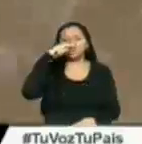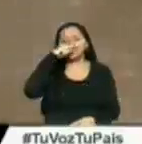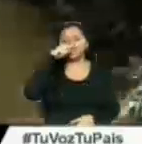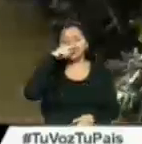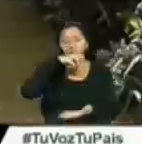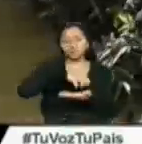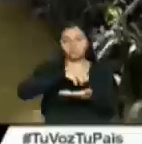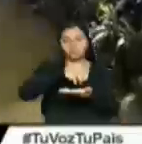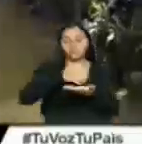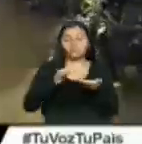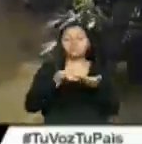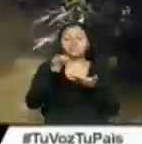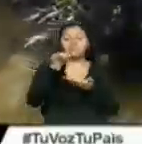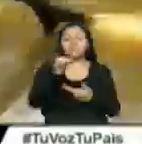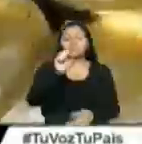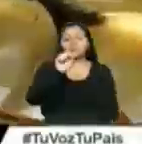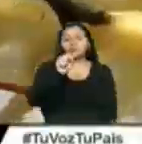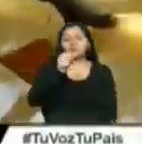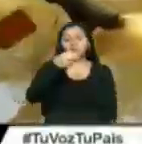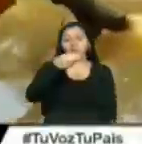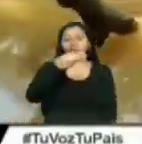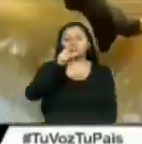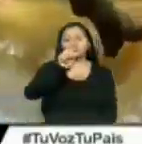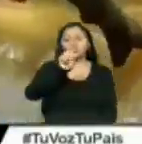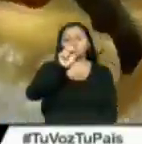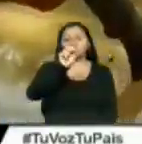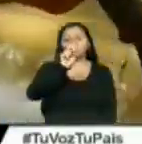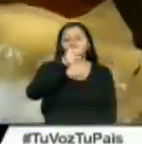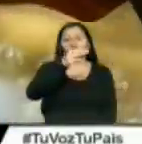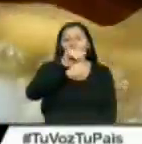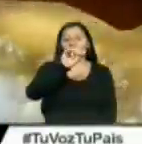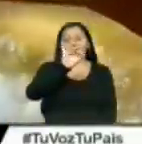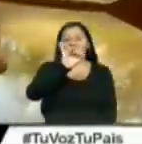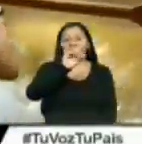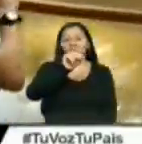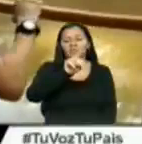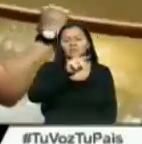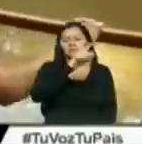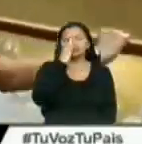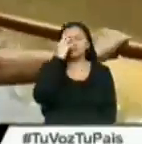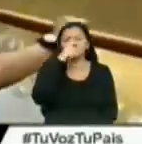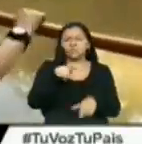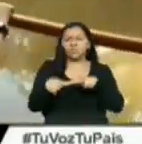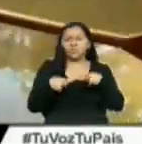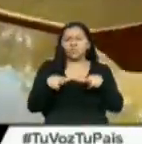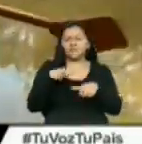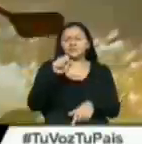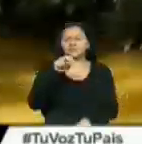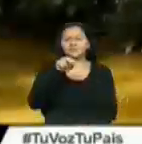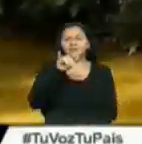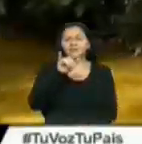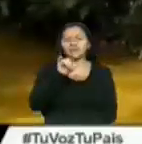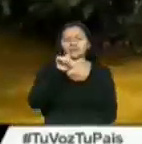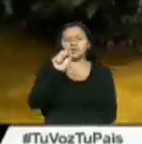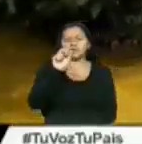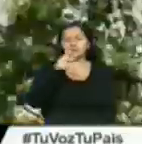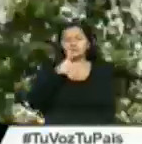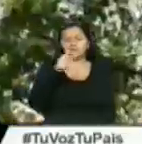al cantón Chuchufindi, para conocer Sani Isla y su secreto mejor guardado, Sani Loch.